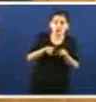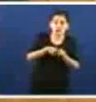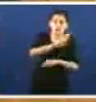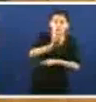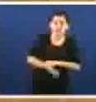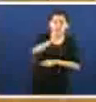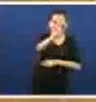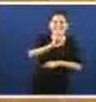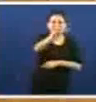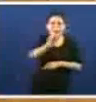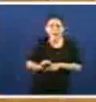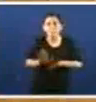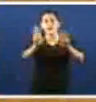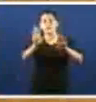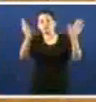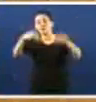sangue.